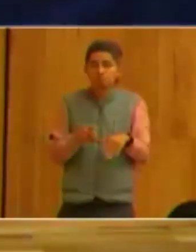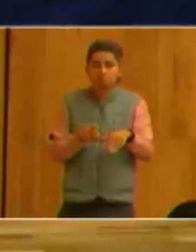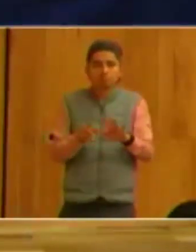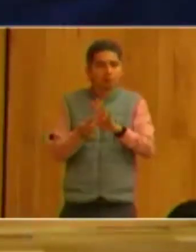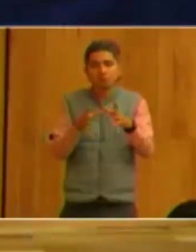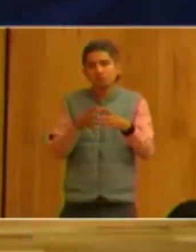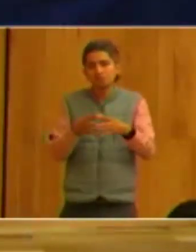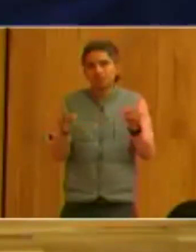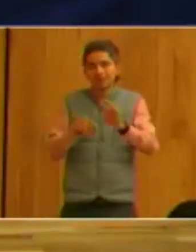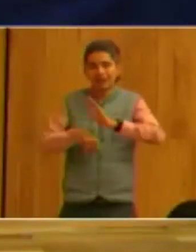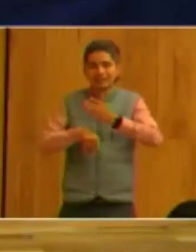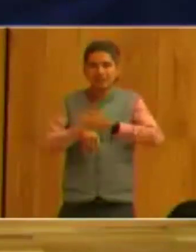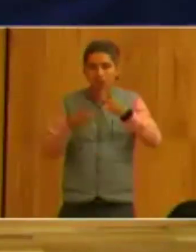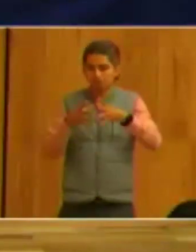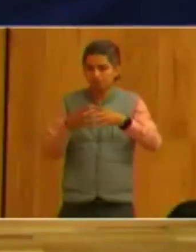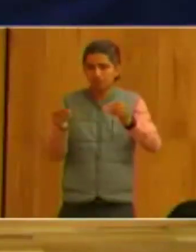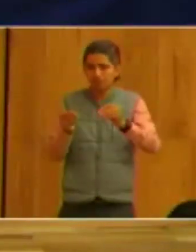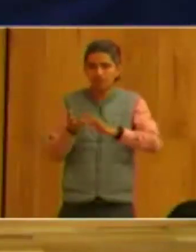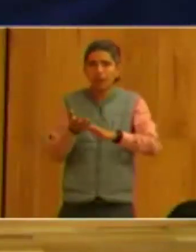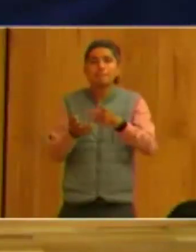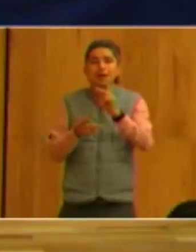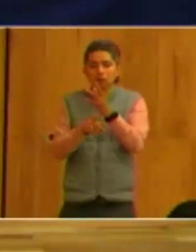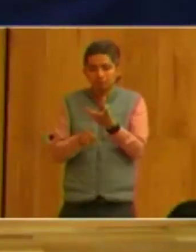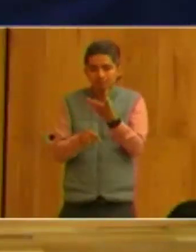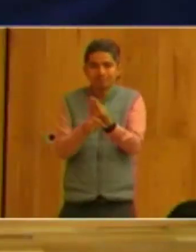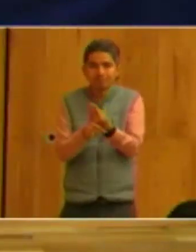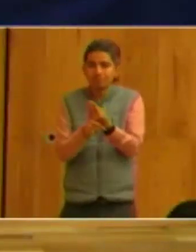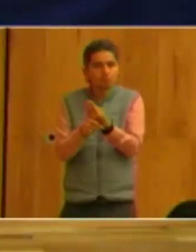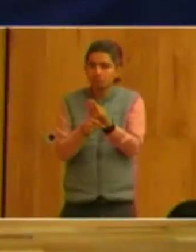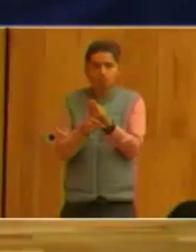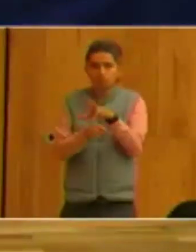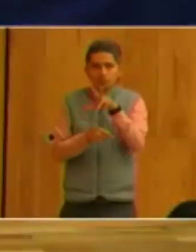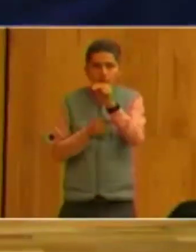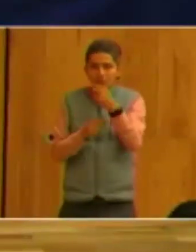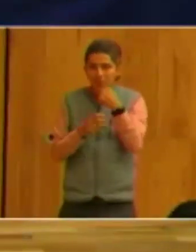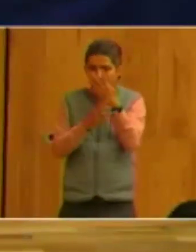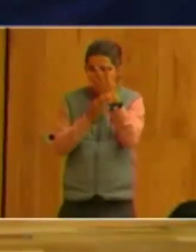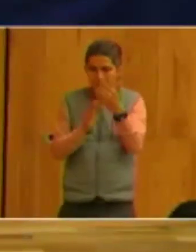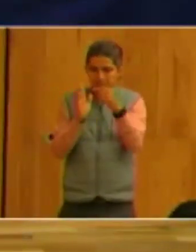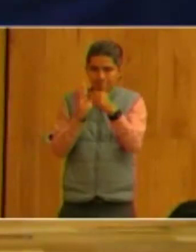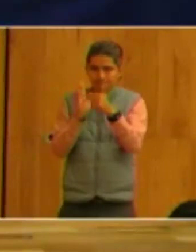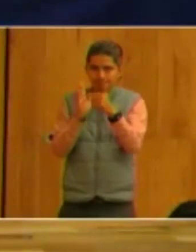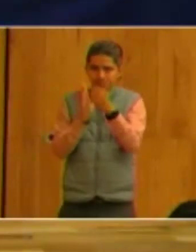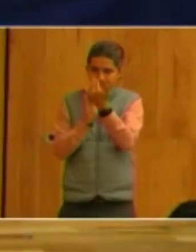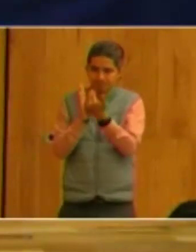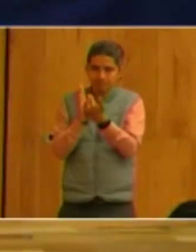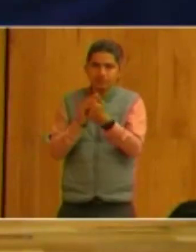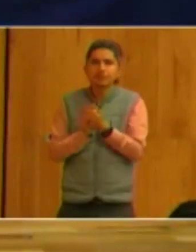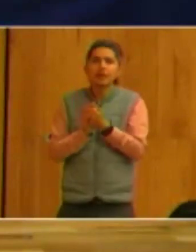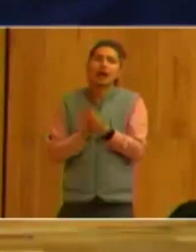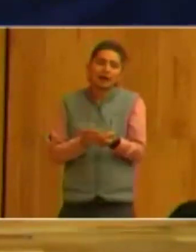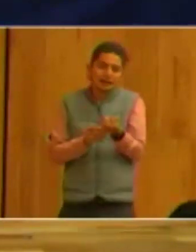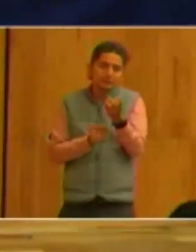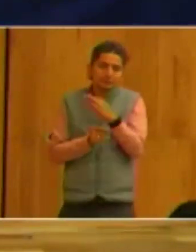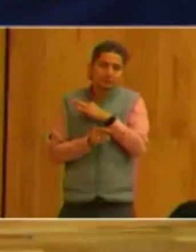la sanción, pero no de la reparación del daño. Así lo establece el código. Eso entonces le